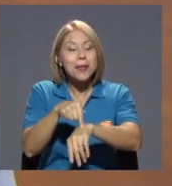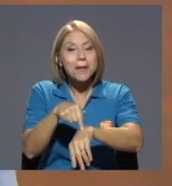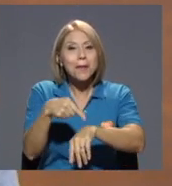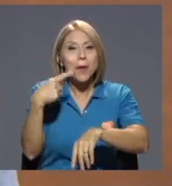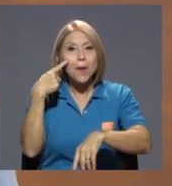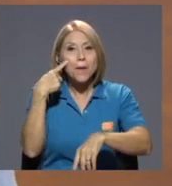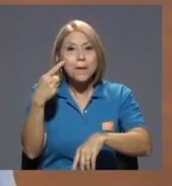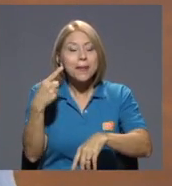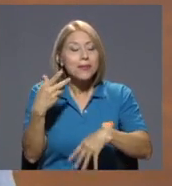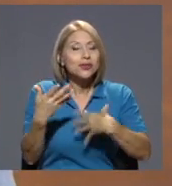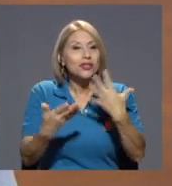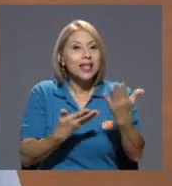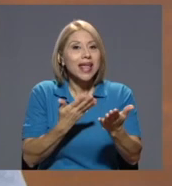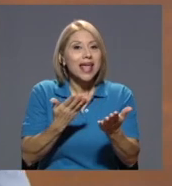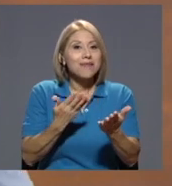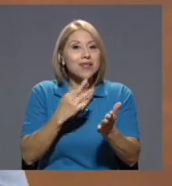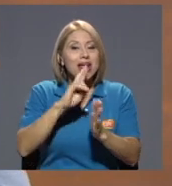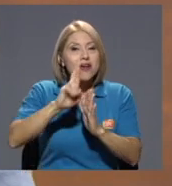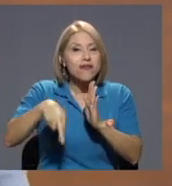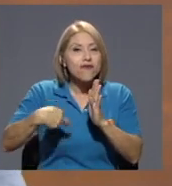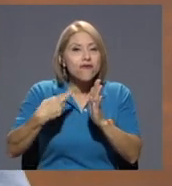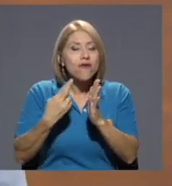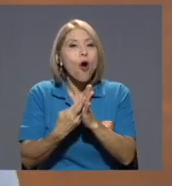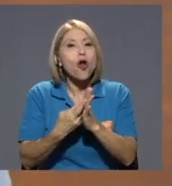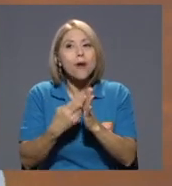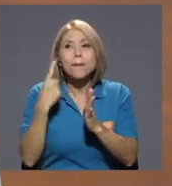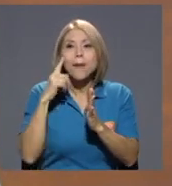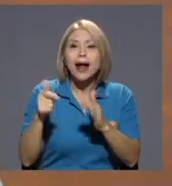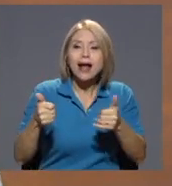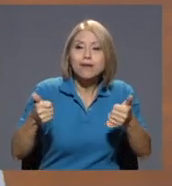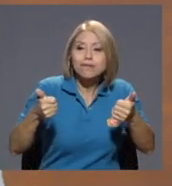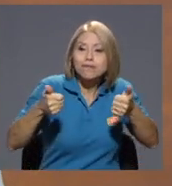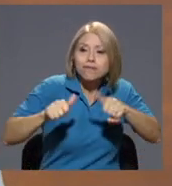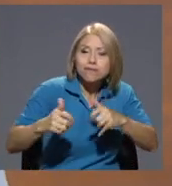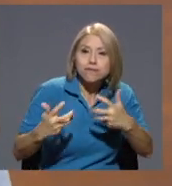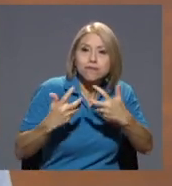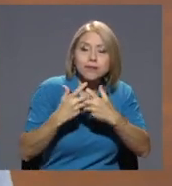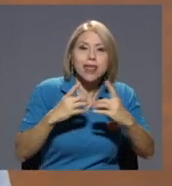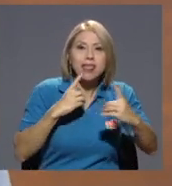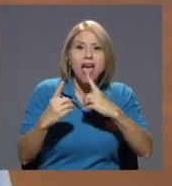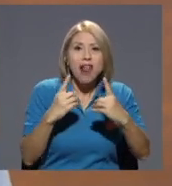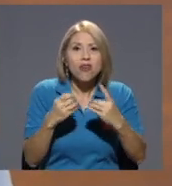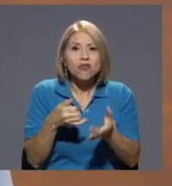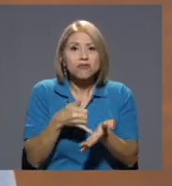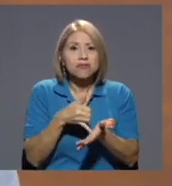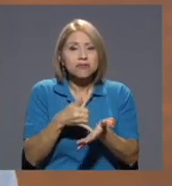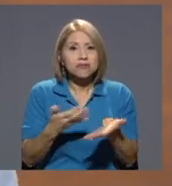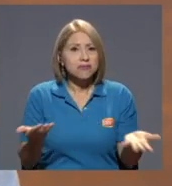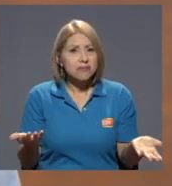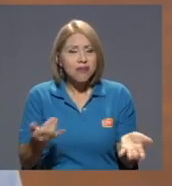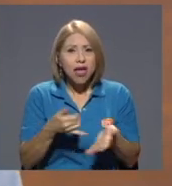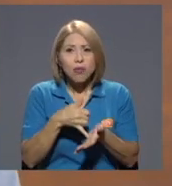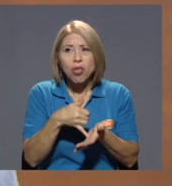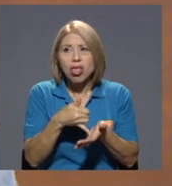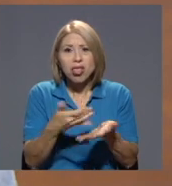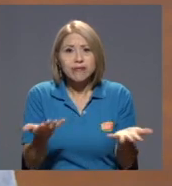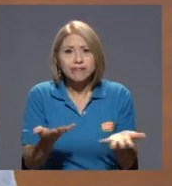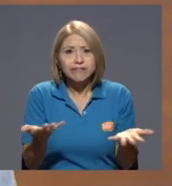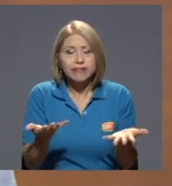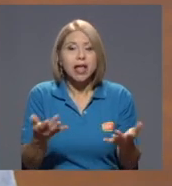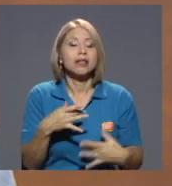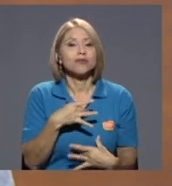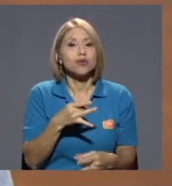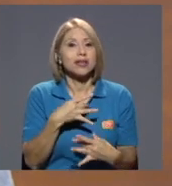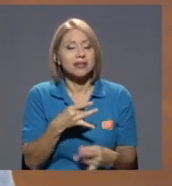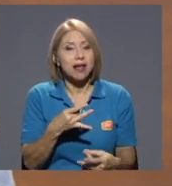difíci tario en en ese proceso conciliatorio el conciliatorio de diálogo y qué es muy interesante como